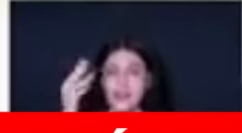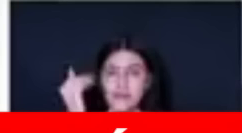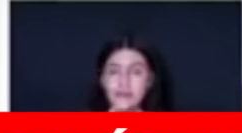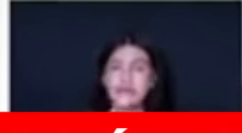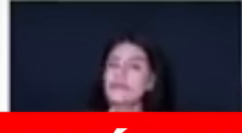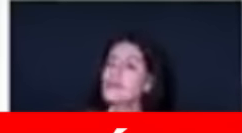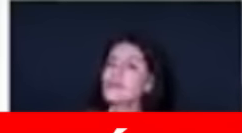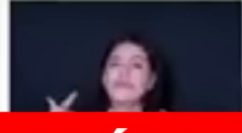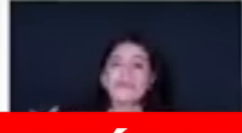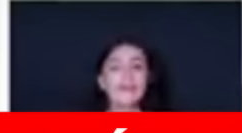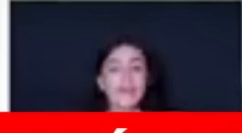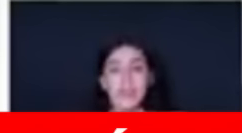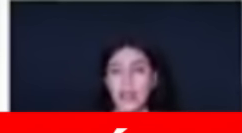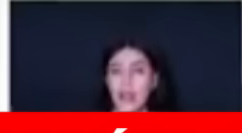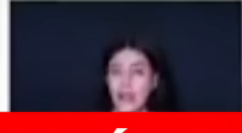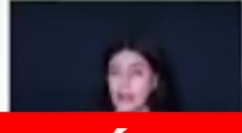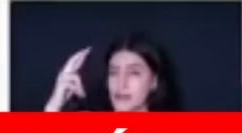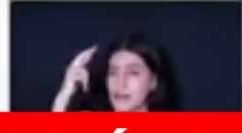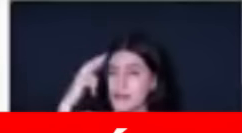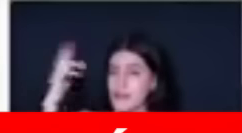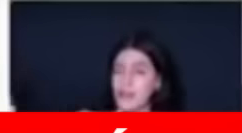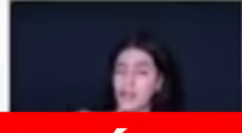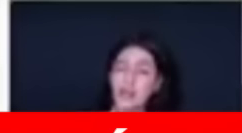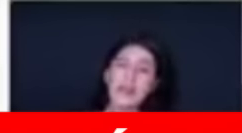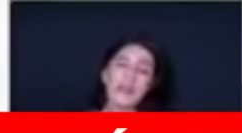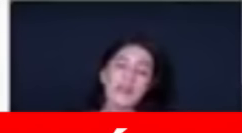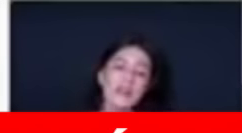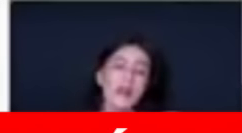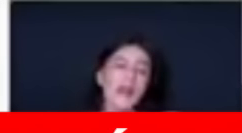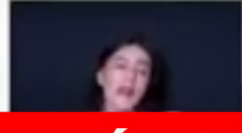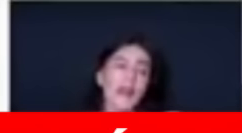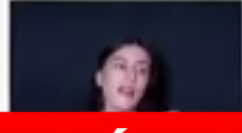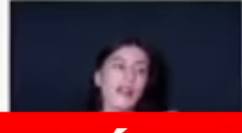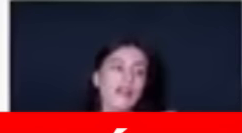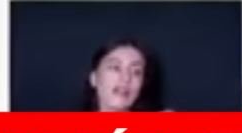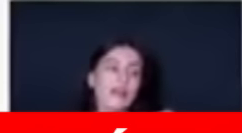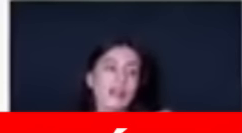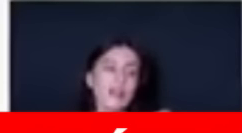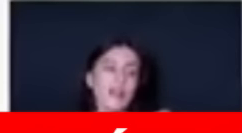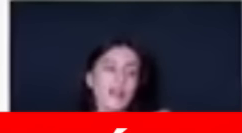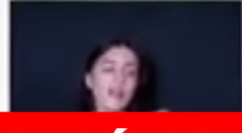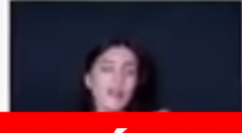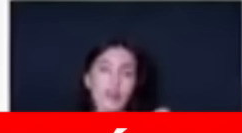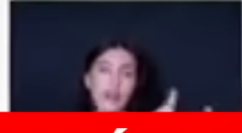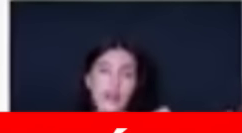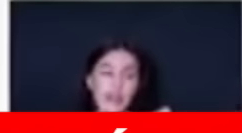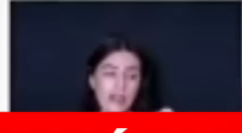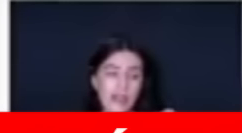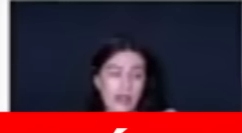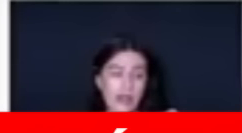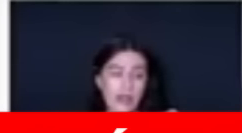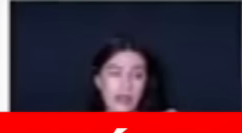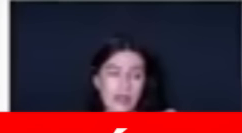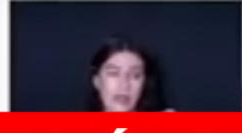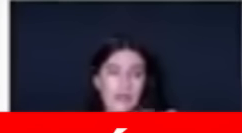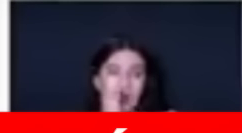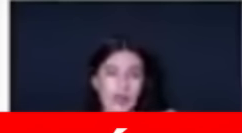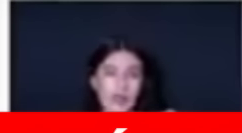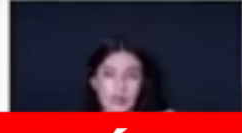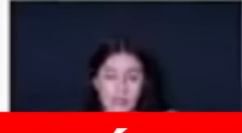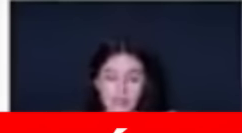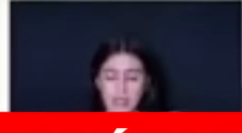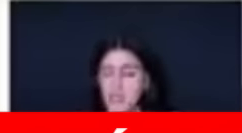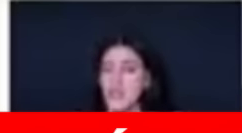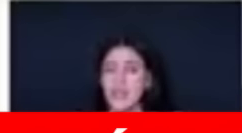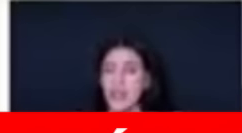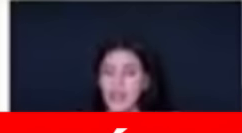historia recordará a quienes traicionaron a la patria al hincarse ante el crimen organizado. Y los libros